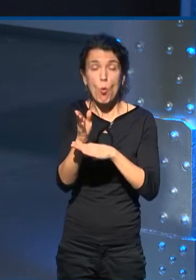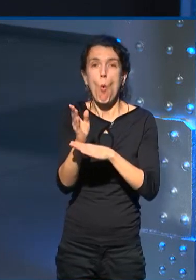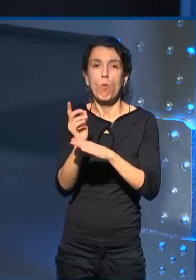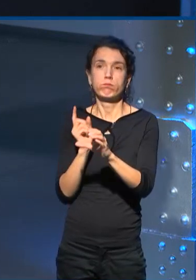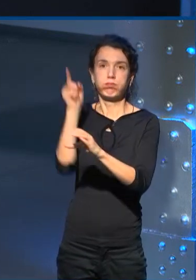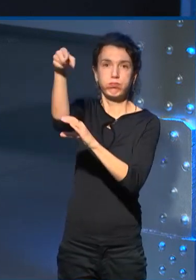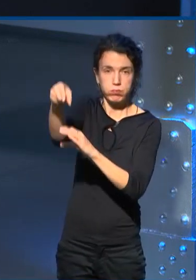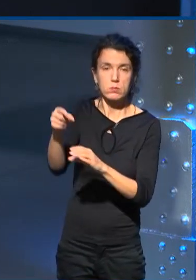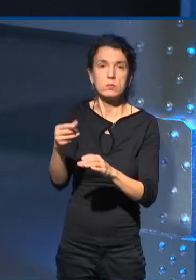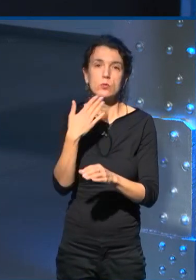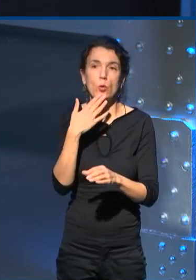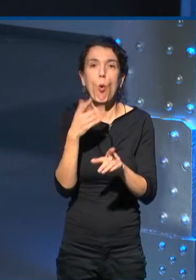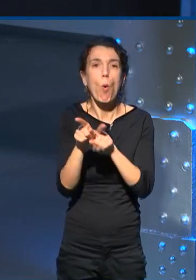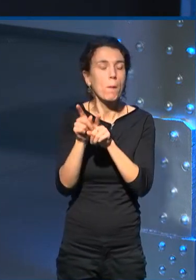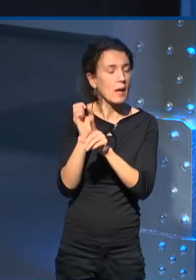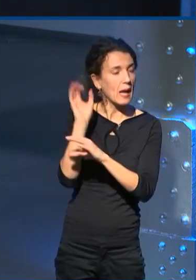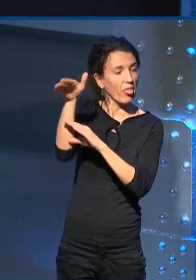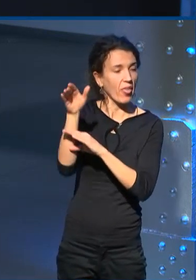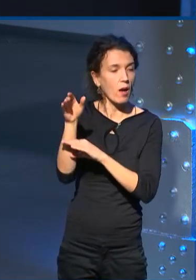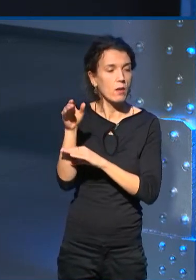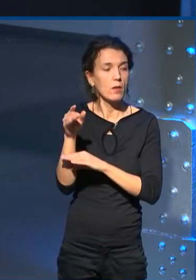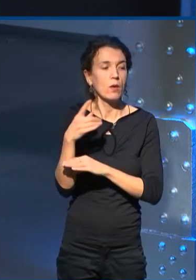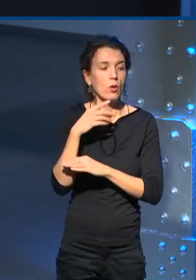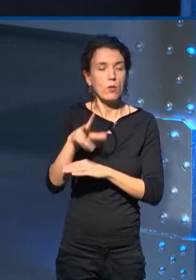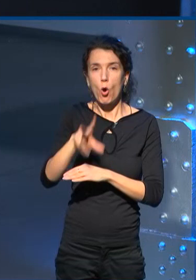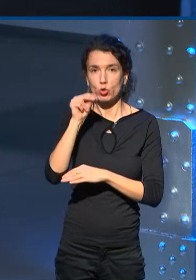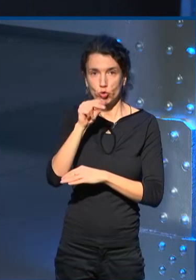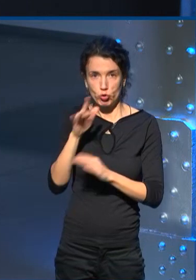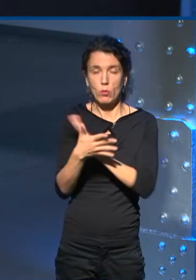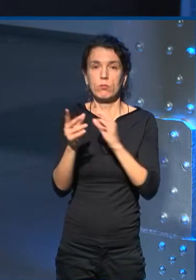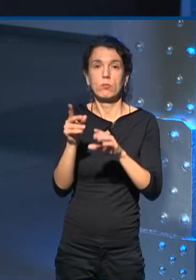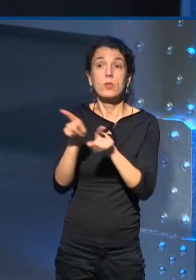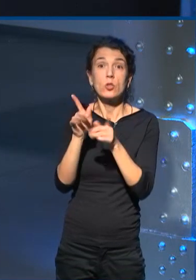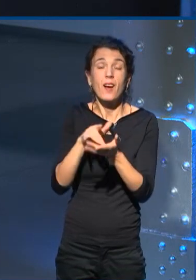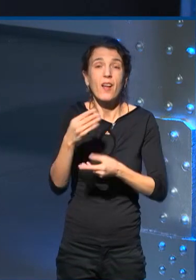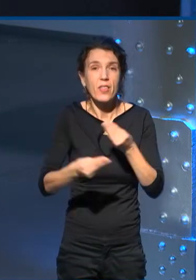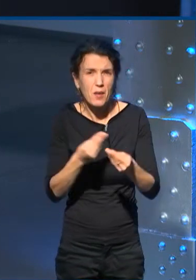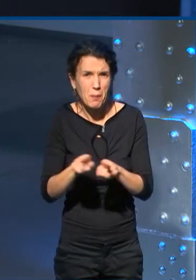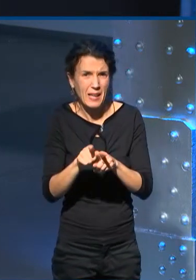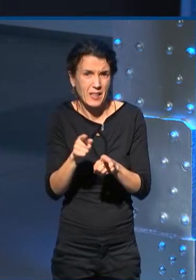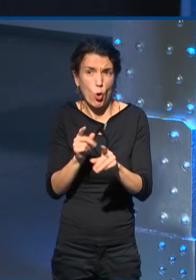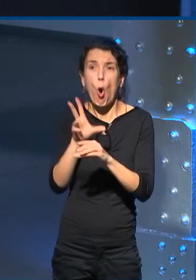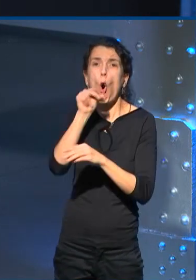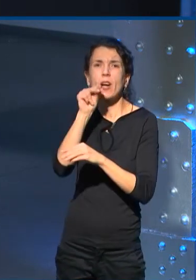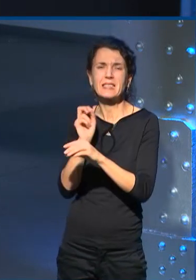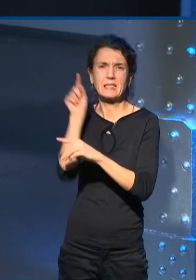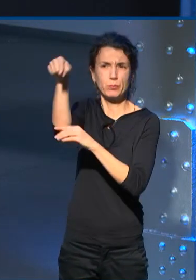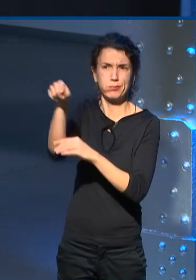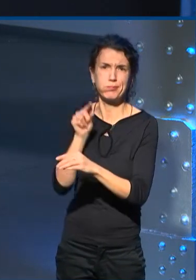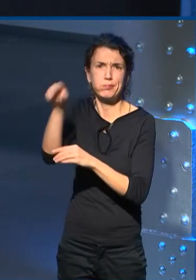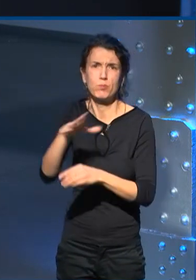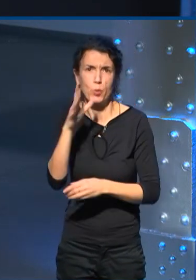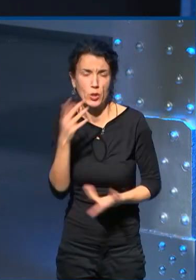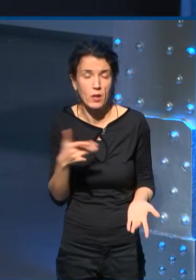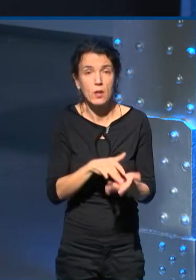porque lanza ocas, que no son pollos, son más grandes. ¿Para qué? Alguno se preguntará, ¿para qué lanzamos ocas o contra qué lanzamos ocas?